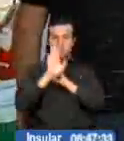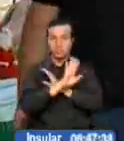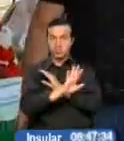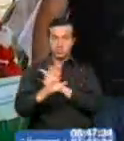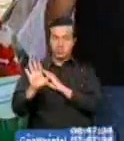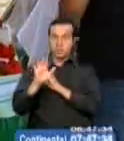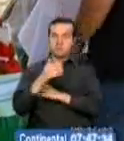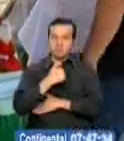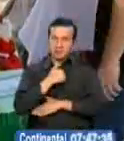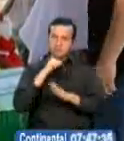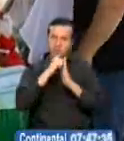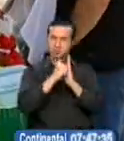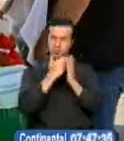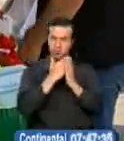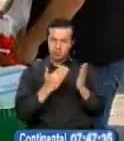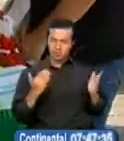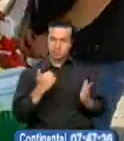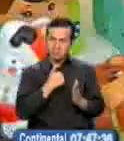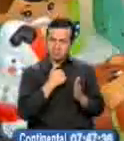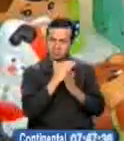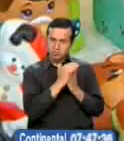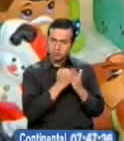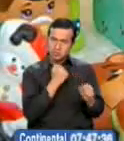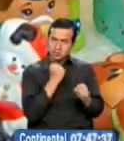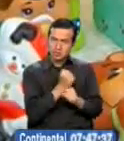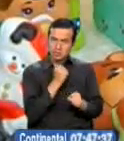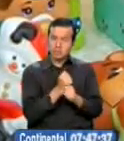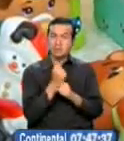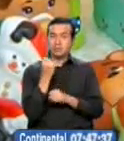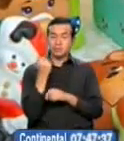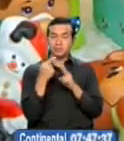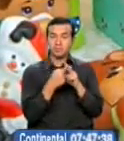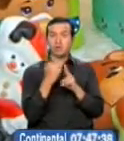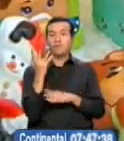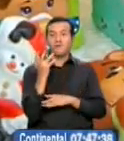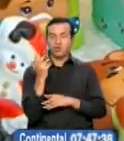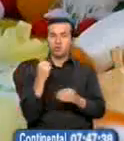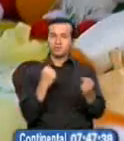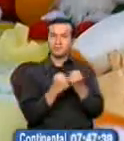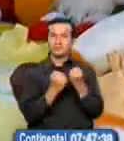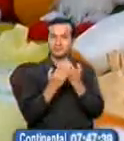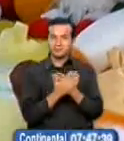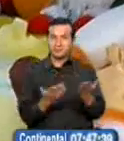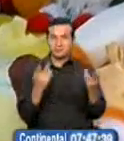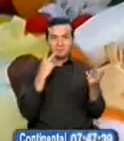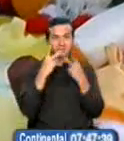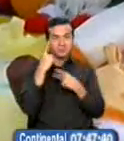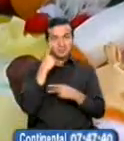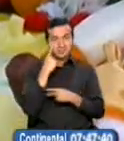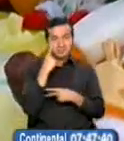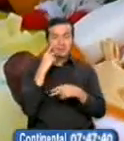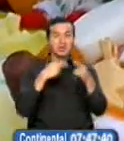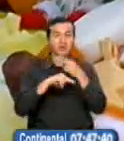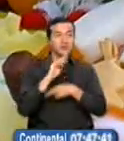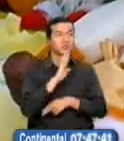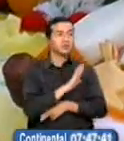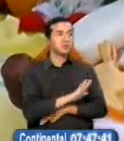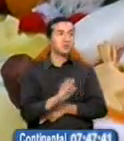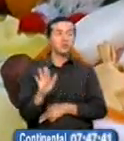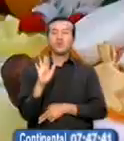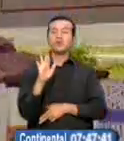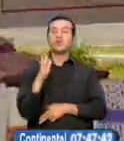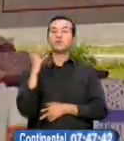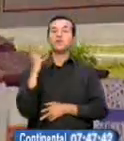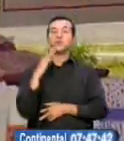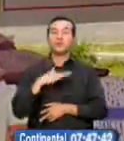son artesanos de los productos, iniciaron su labor con un crédito del Bono de Desarrollo Humano. La muestra de los microemprendimientos se desarrolló este fin